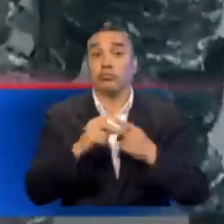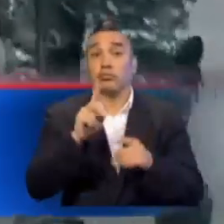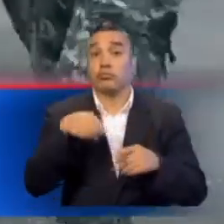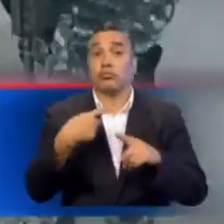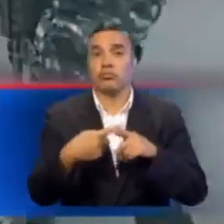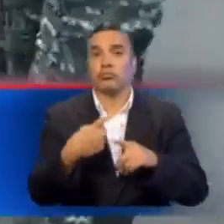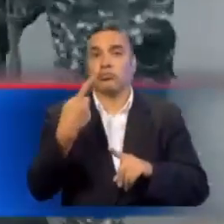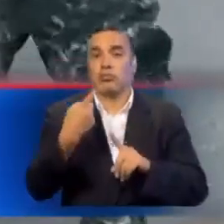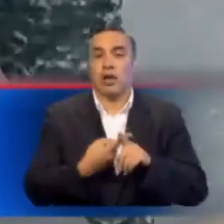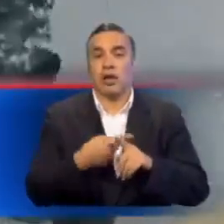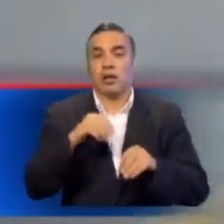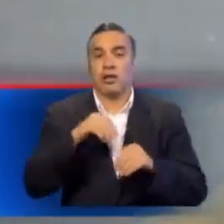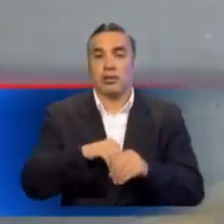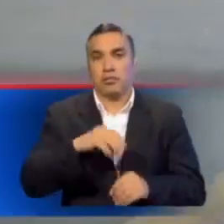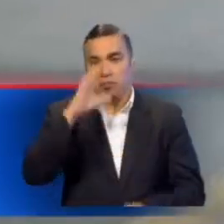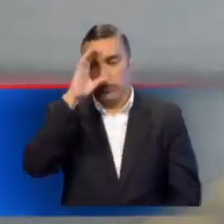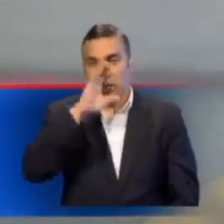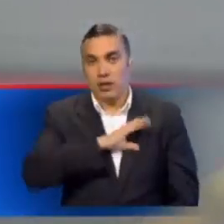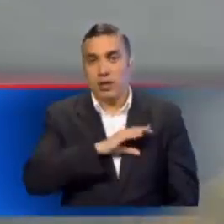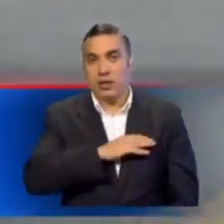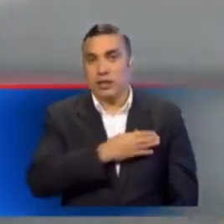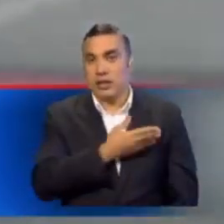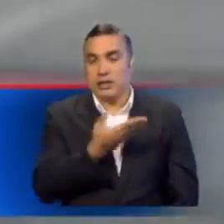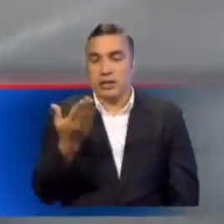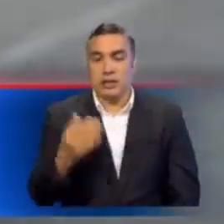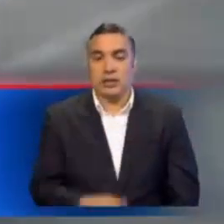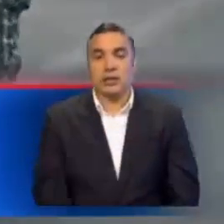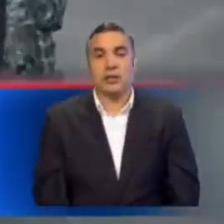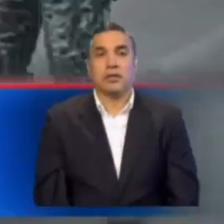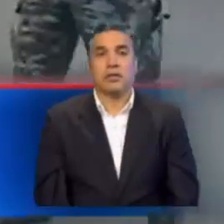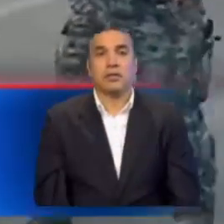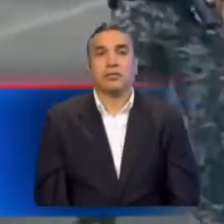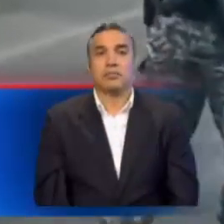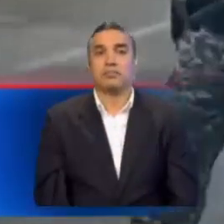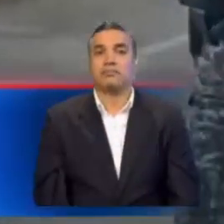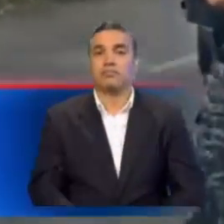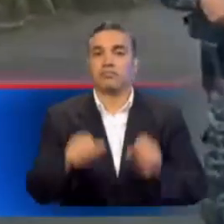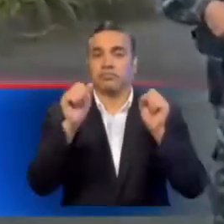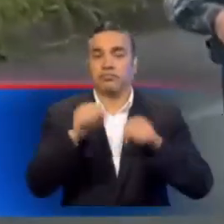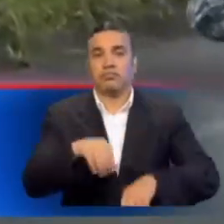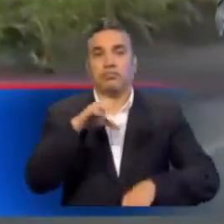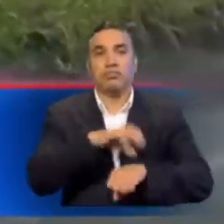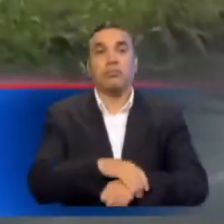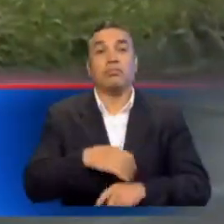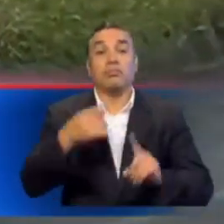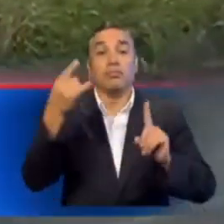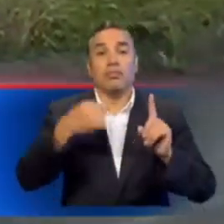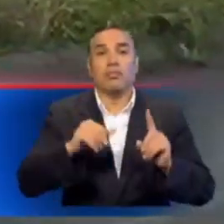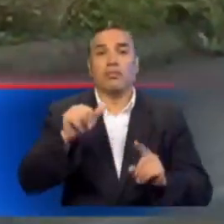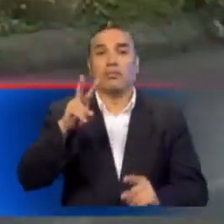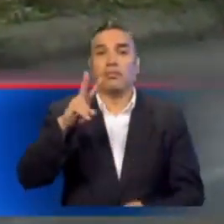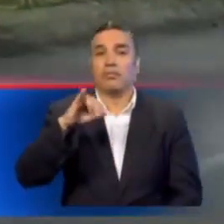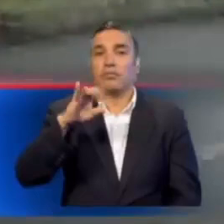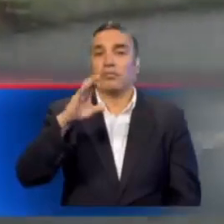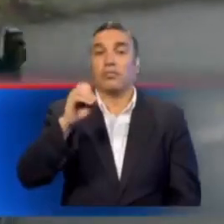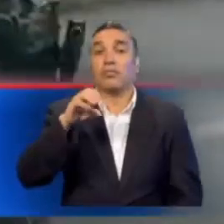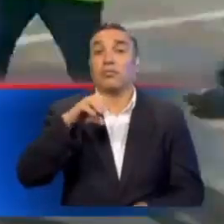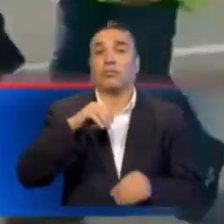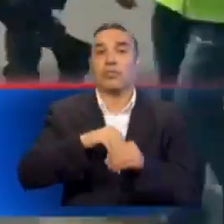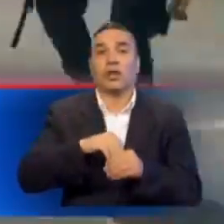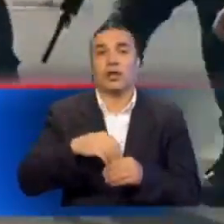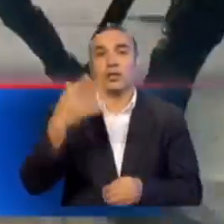durante más de un mes por agentes de varias unidades especiales de la policía permitieron la captura de alias alvarito en la provincia de